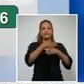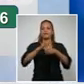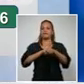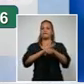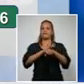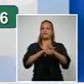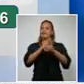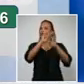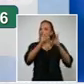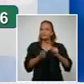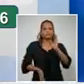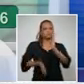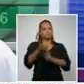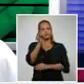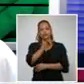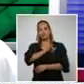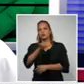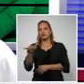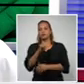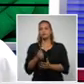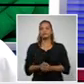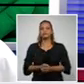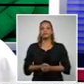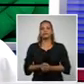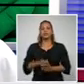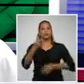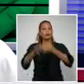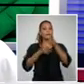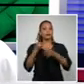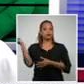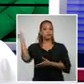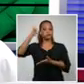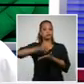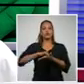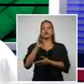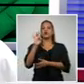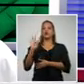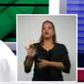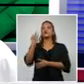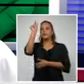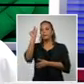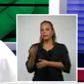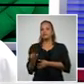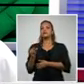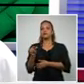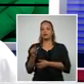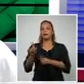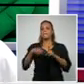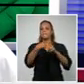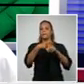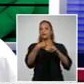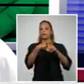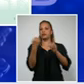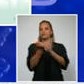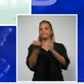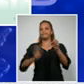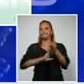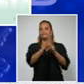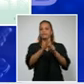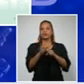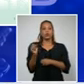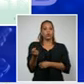elevada. Importados, como yo había dicho ya, 8 personas se diagnosticaron ayer. 1 de aquí,